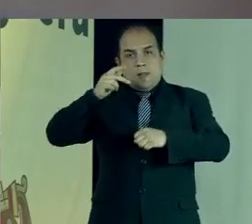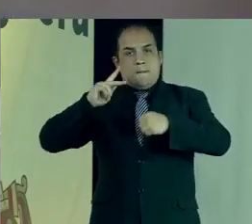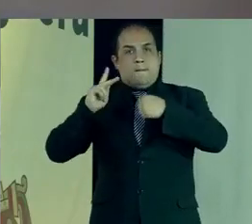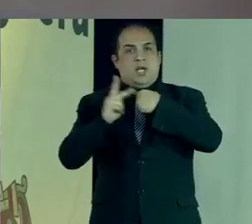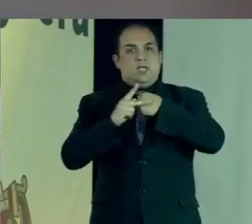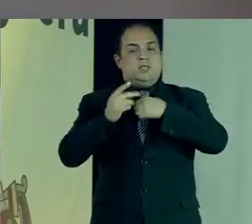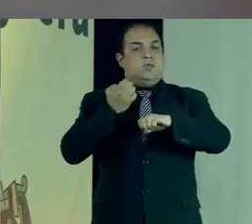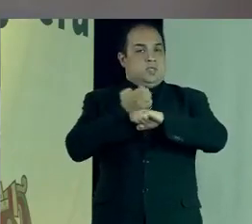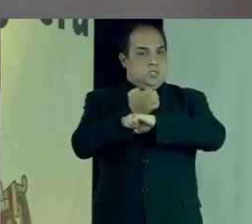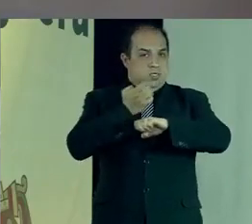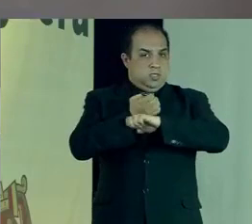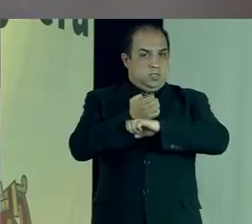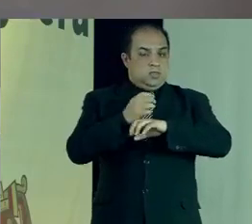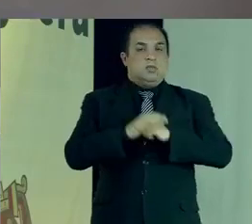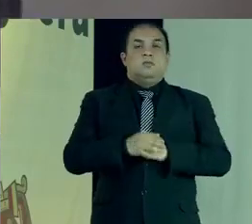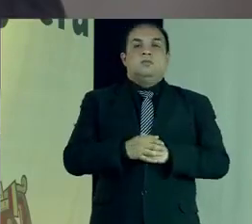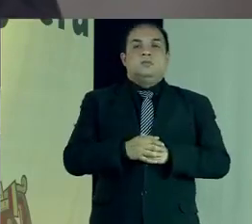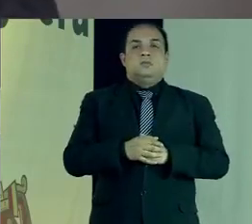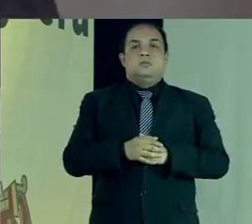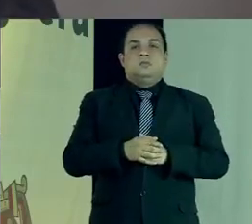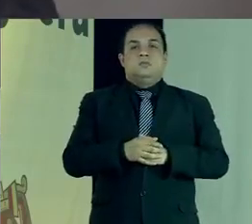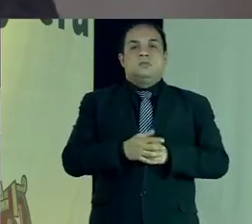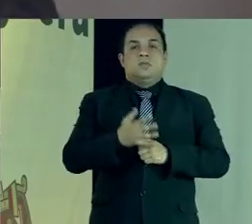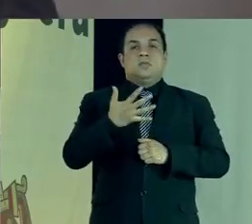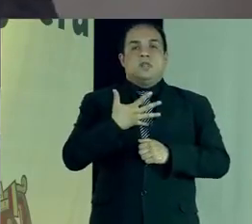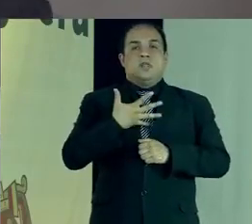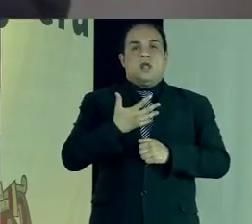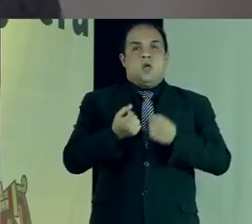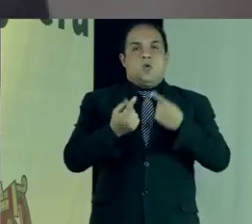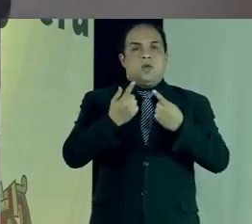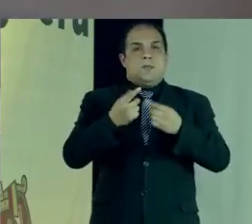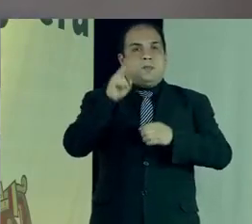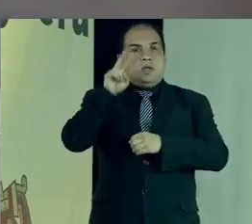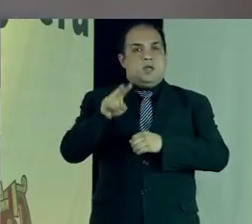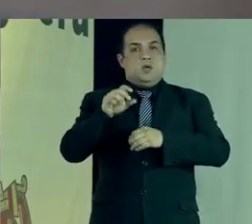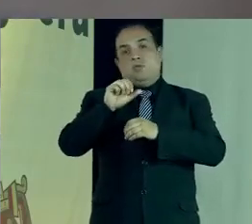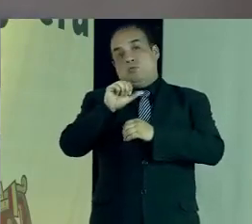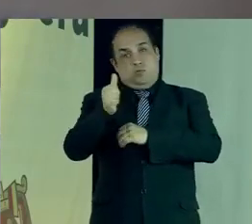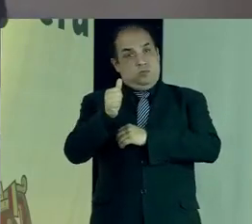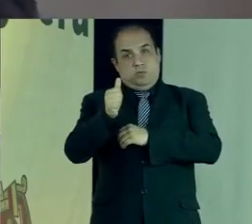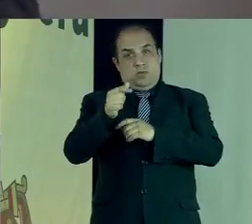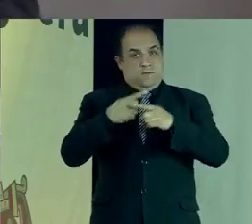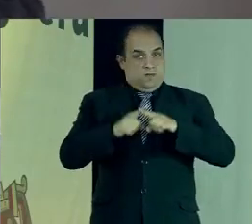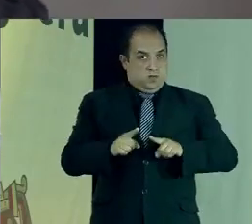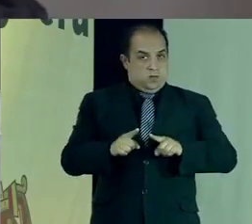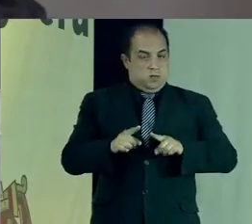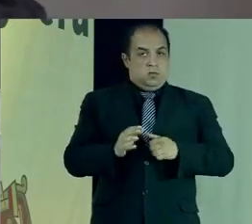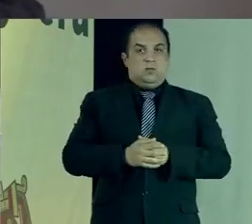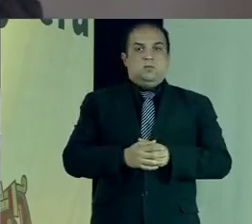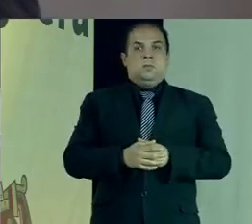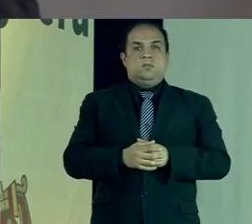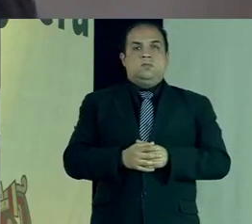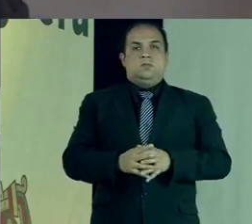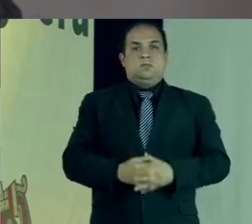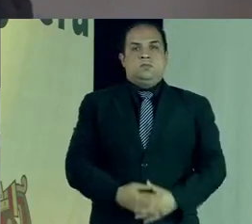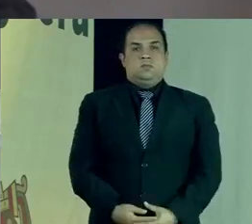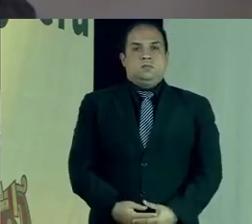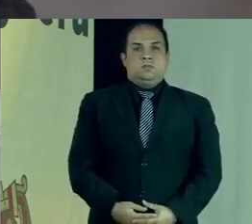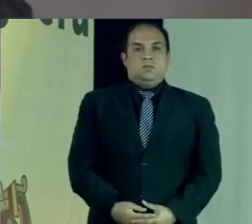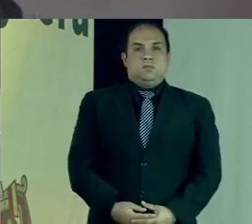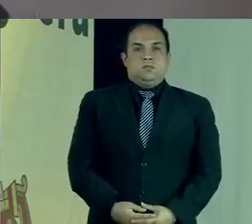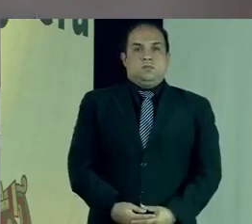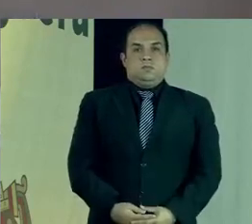cada estado nacional se vivió cierta realidad y no otra distinta dicho sea de paso